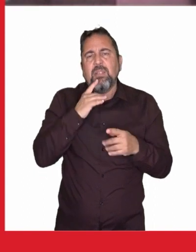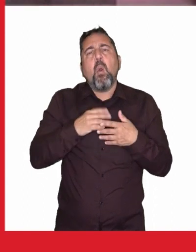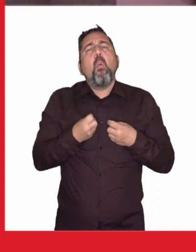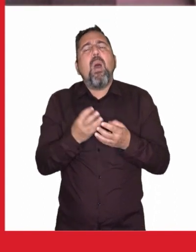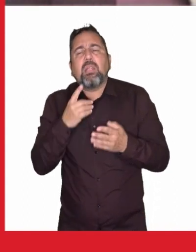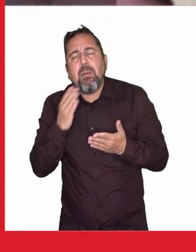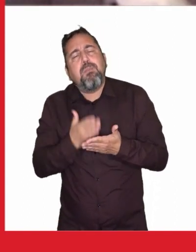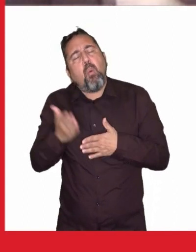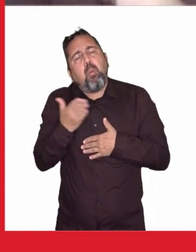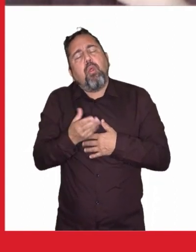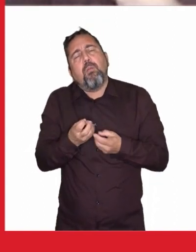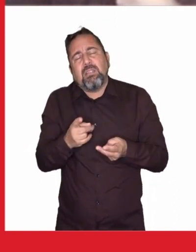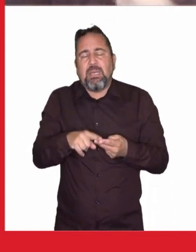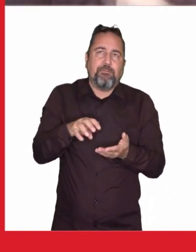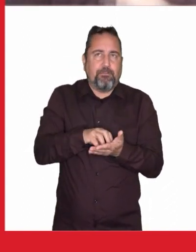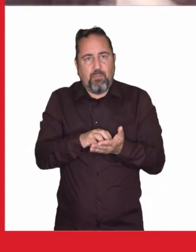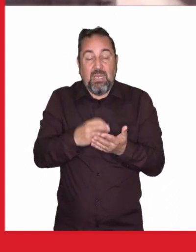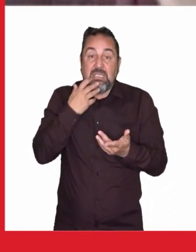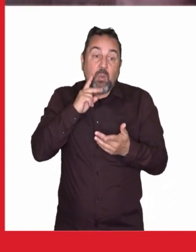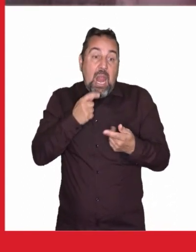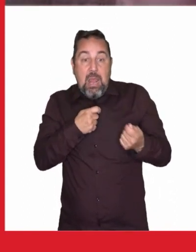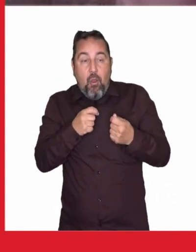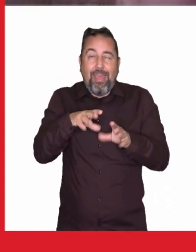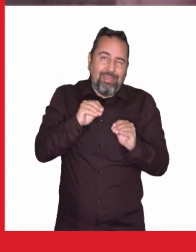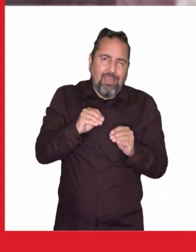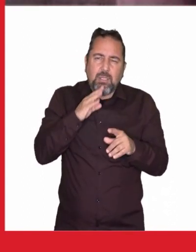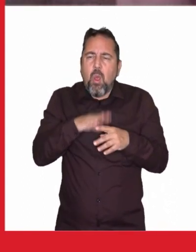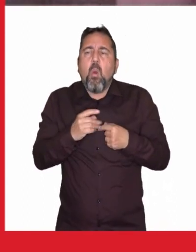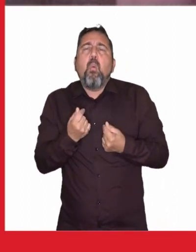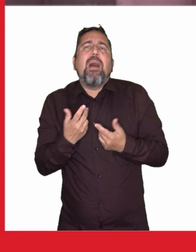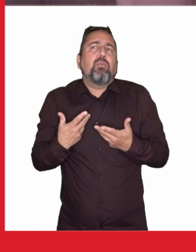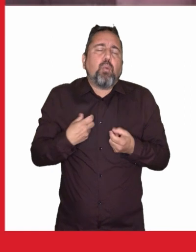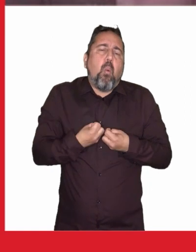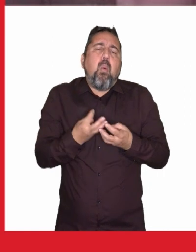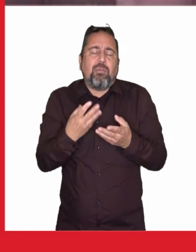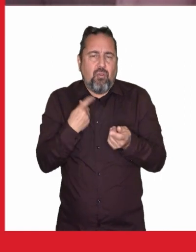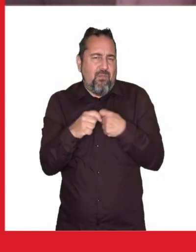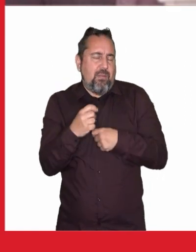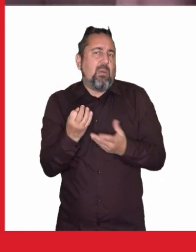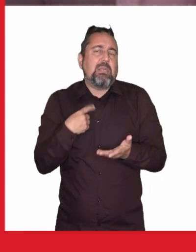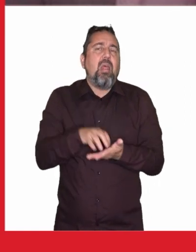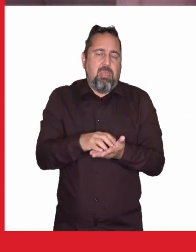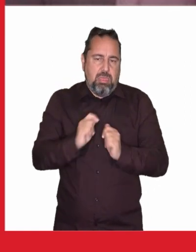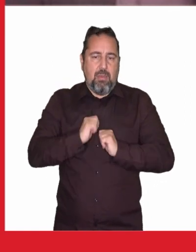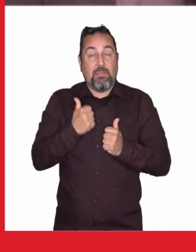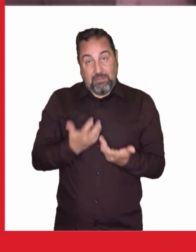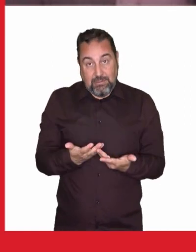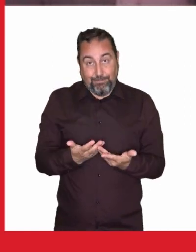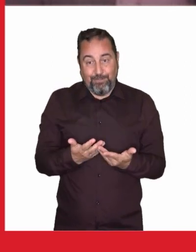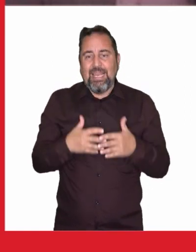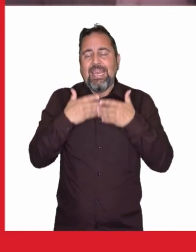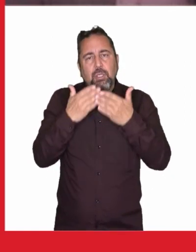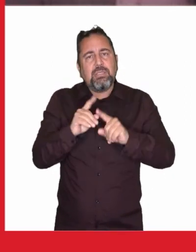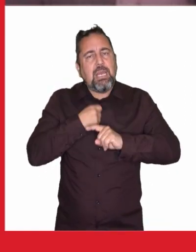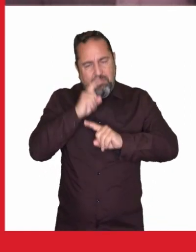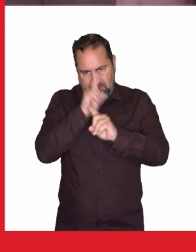poder, luego veremos. La parte cuánto puedes producir suele tener más certidumbre, sobre todo si entiendes del negocio. El cuánto puedo vender es lo que es un poco más